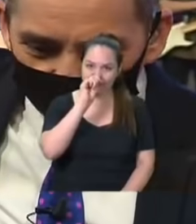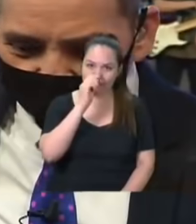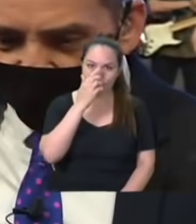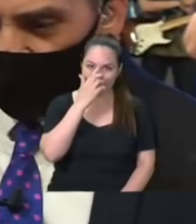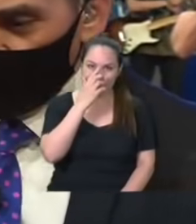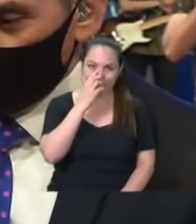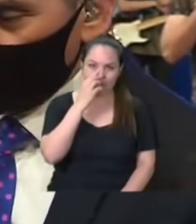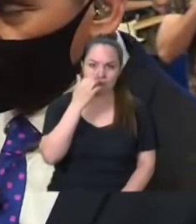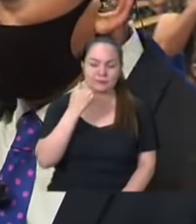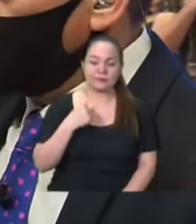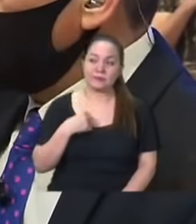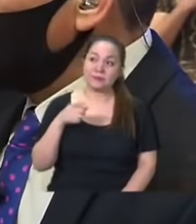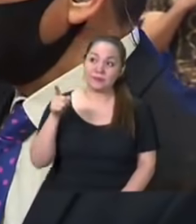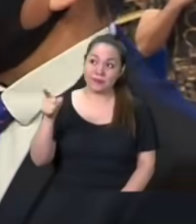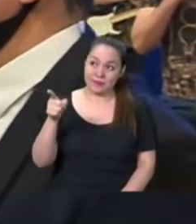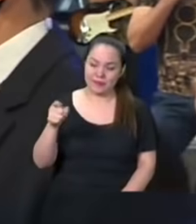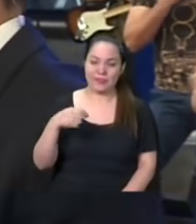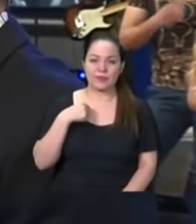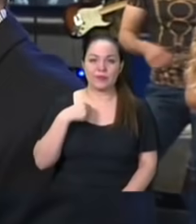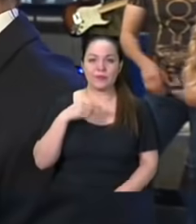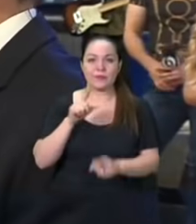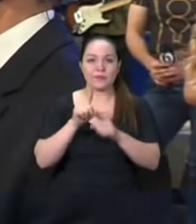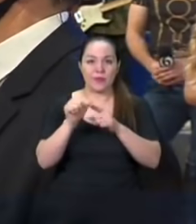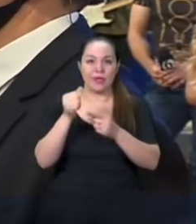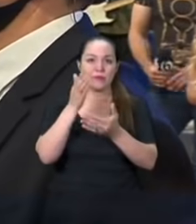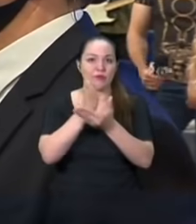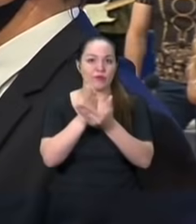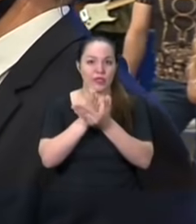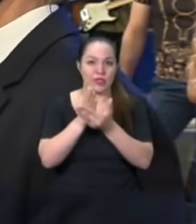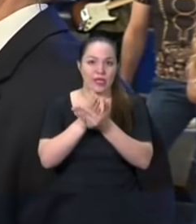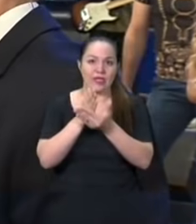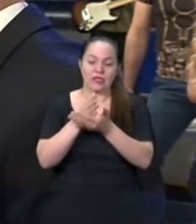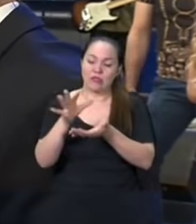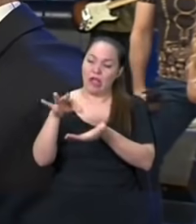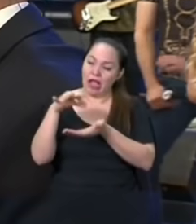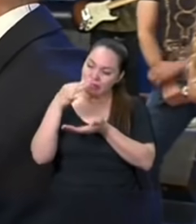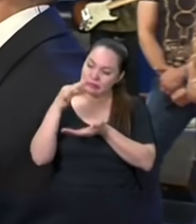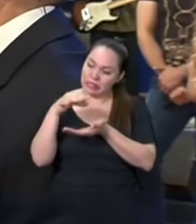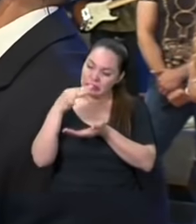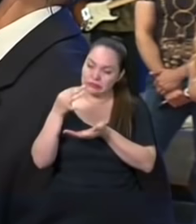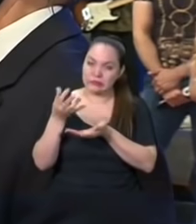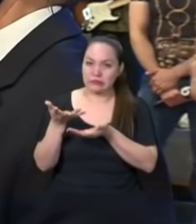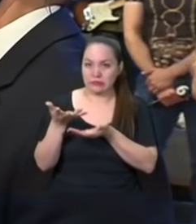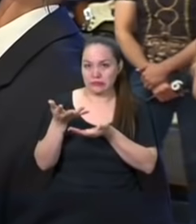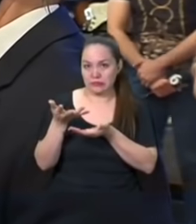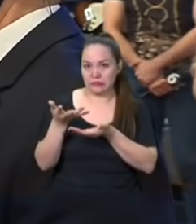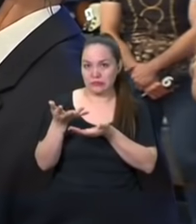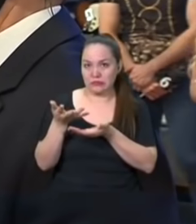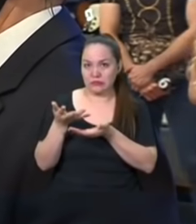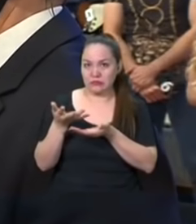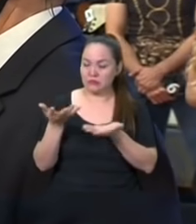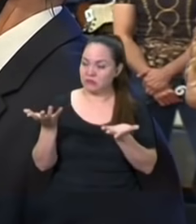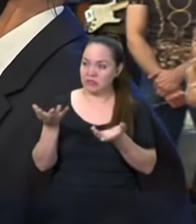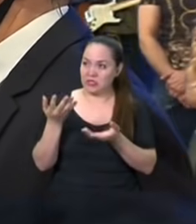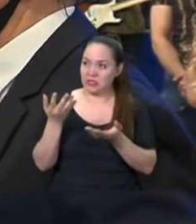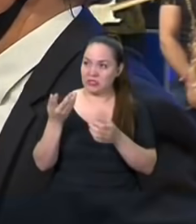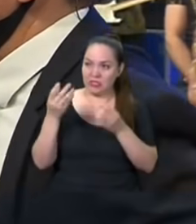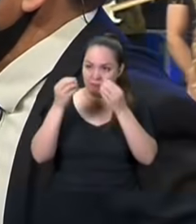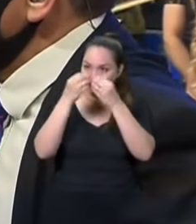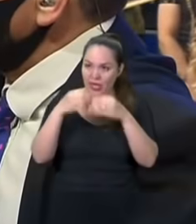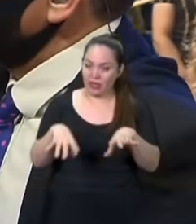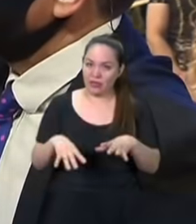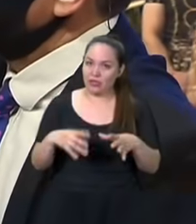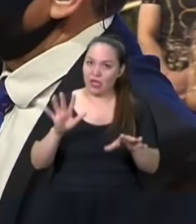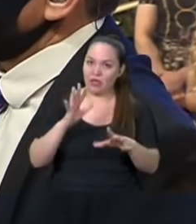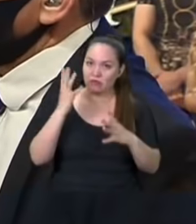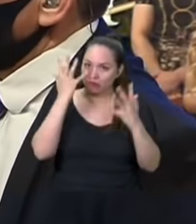agarras unos pesitos y te pierdes. Ya no. Sí, te pierdes. Ya no. Dígame cuánto le ha faltado a su... ¿A mí qué?